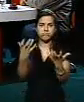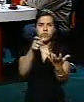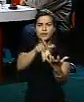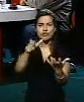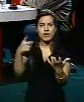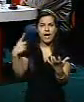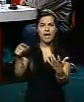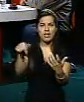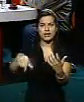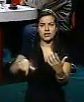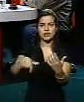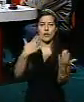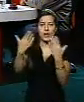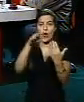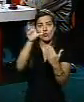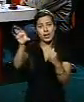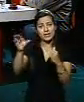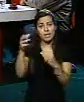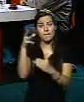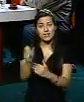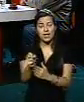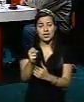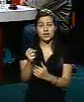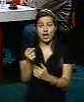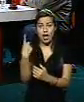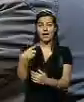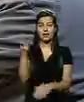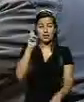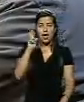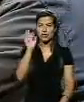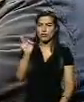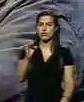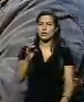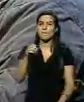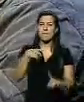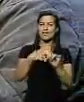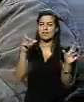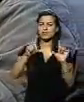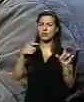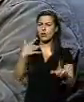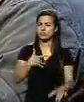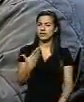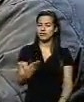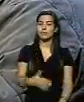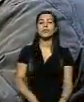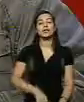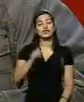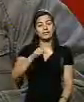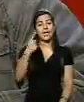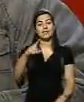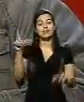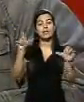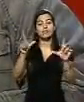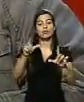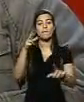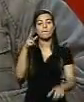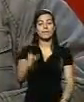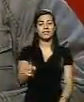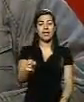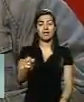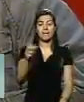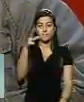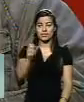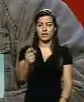continente. ¿Qué significa para Petare tener una radio y una televisora también? Sí, tenemos la televisora de Petare y los compañeros saludos a ellos.